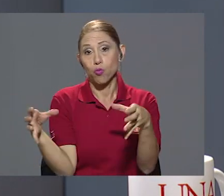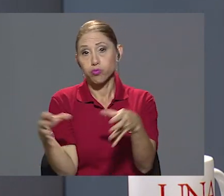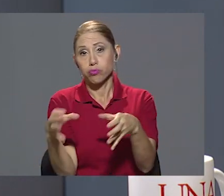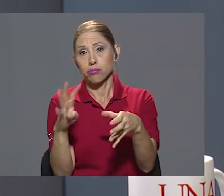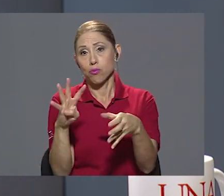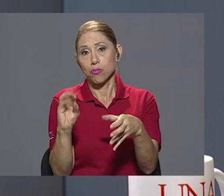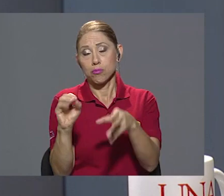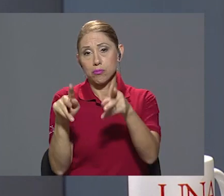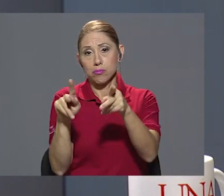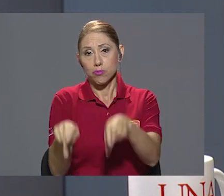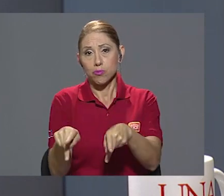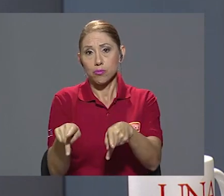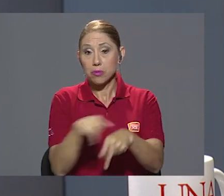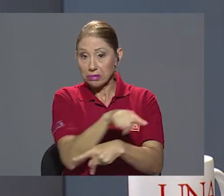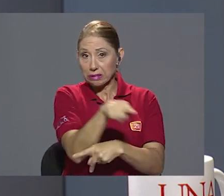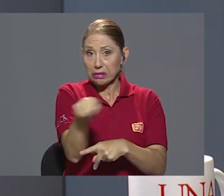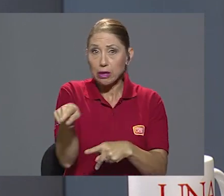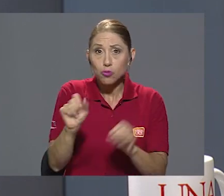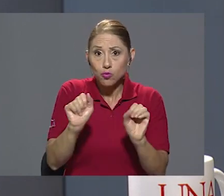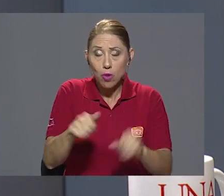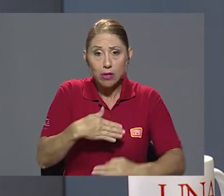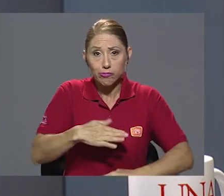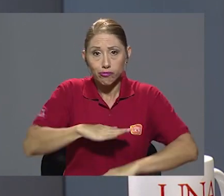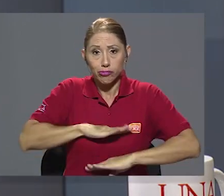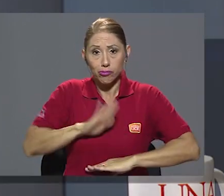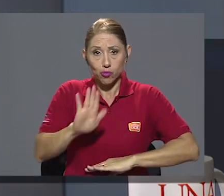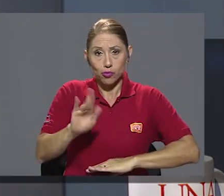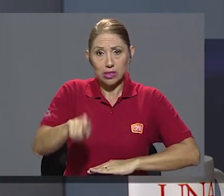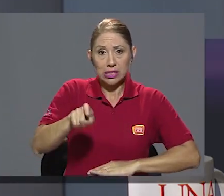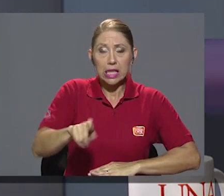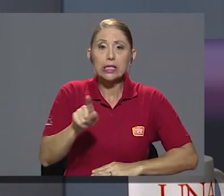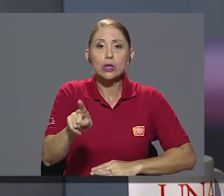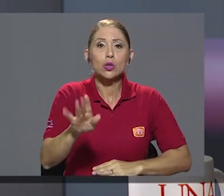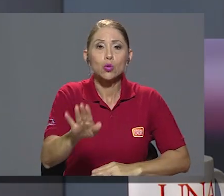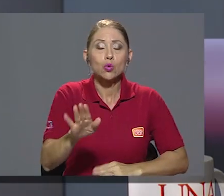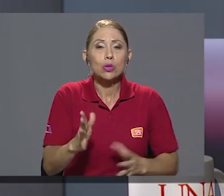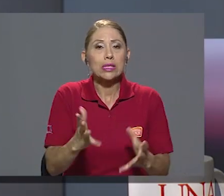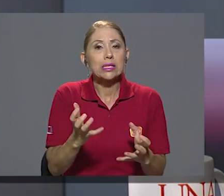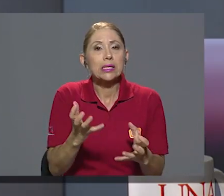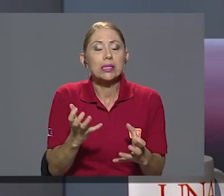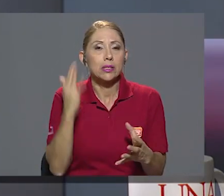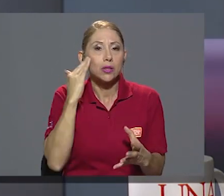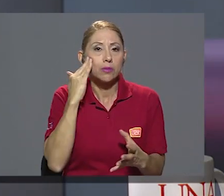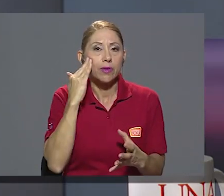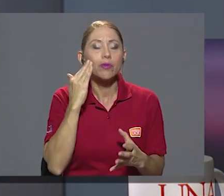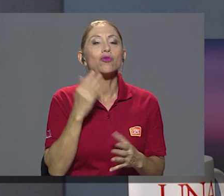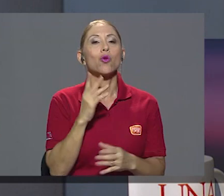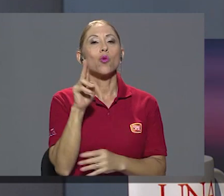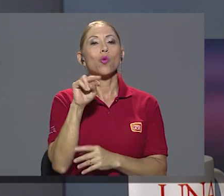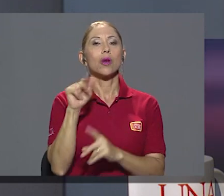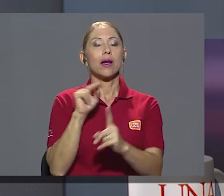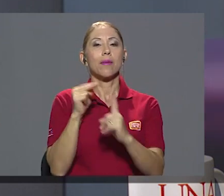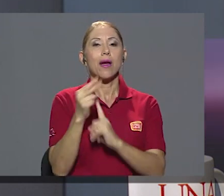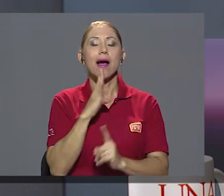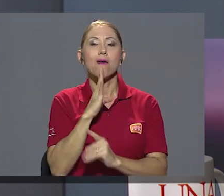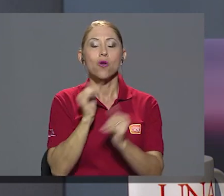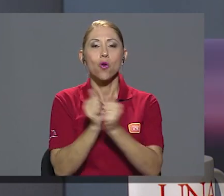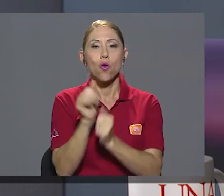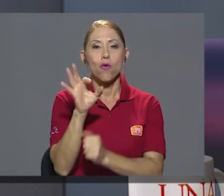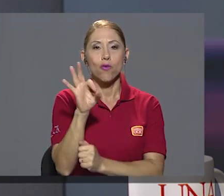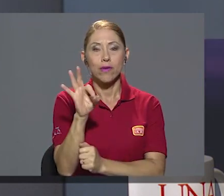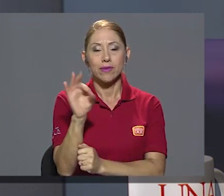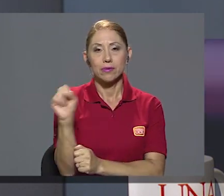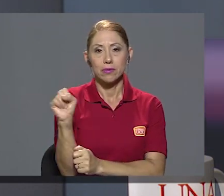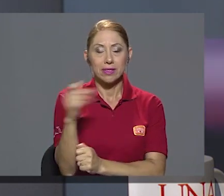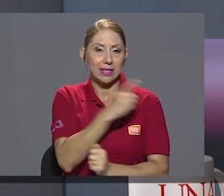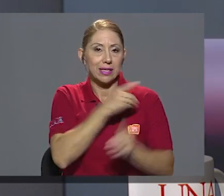poder satisfacer las necesidades y las ansias de conocimiento de las y los estudiantes. En este sentido, Una Mirada conversó con Floribet Solís, quien